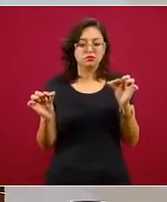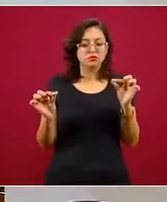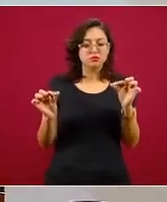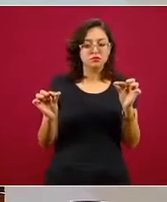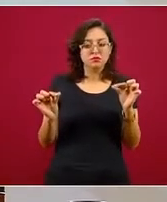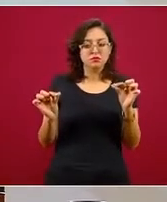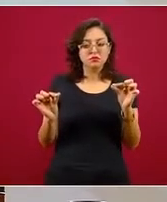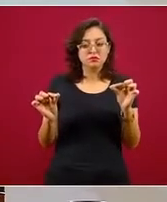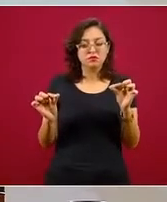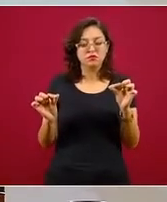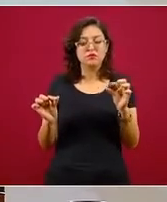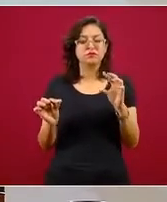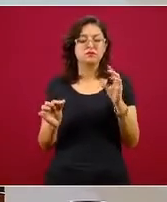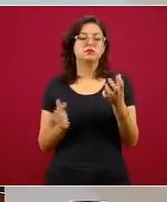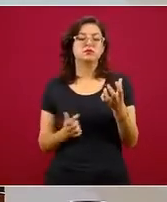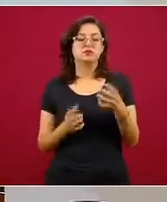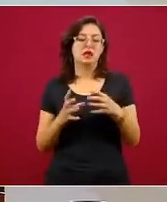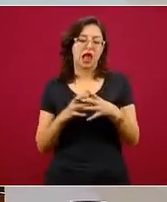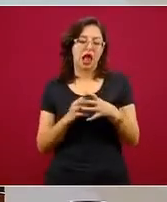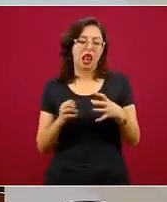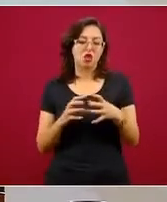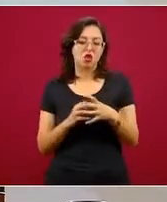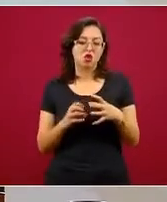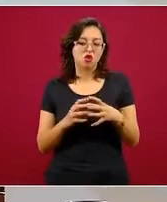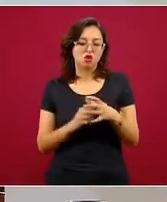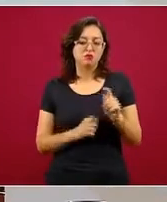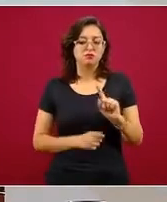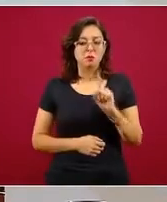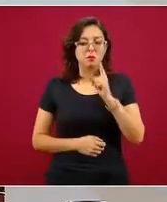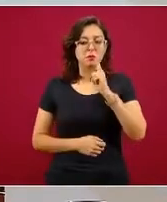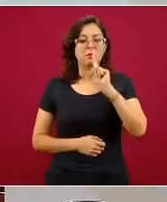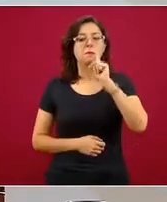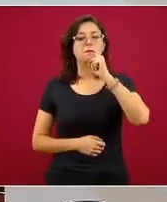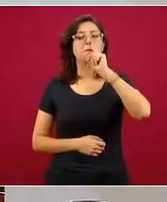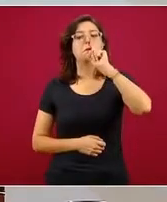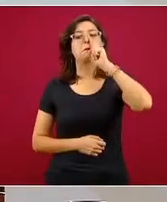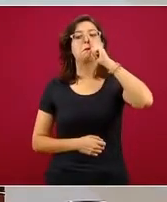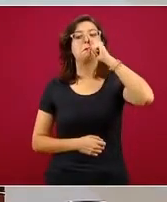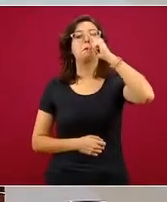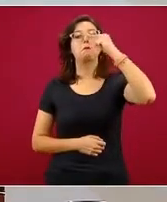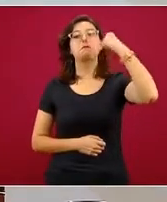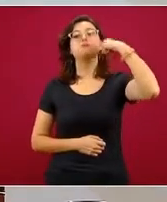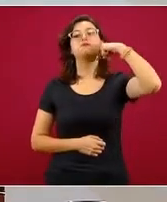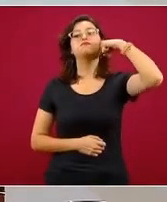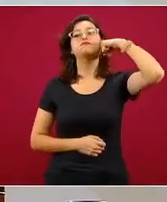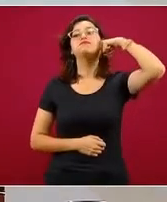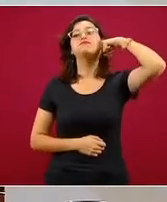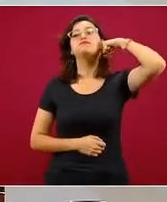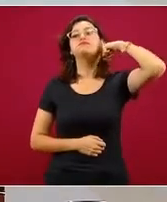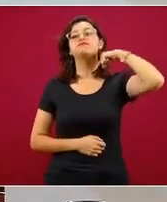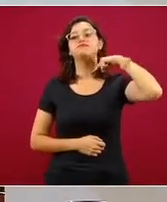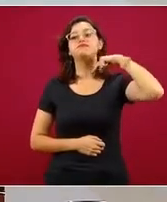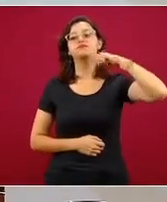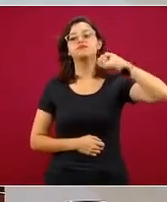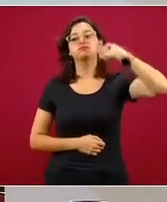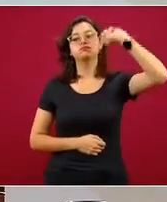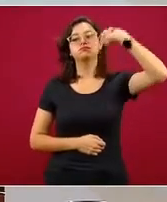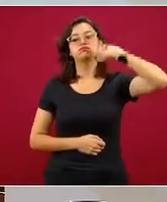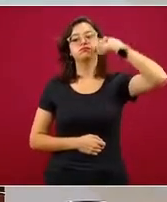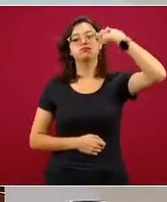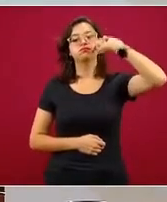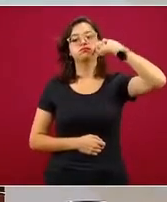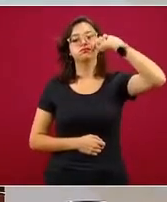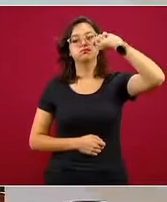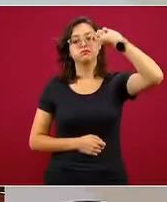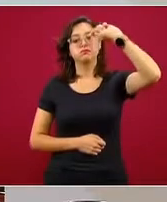material absorbente que se introduce por la nariz, llega hasta la garganta, se moviliza, se saca y se